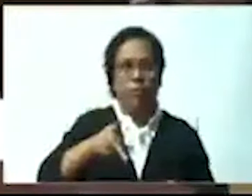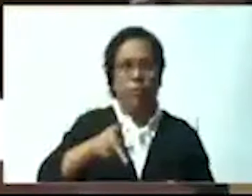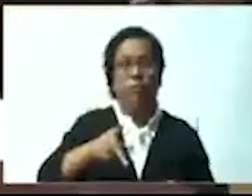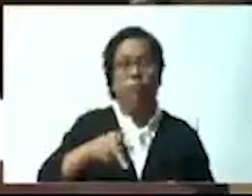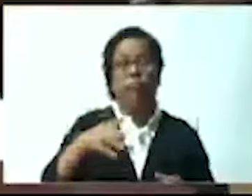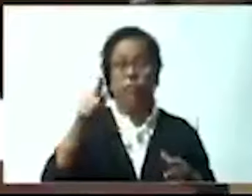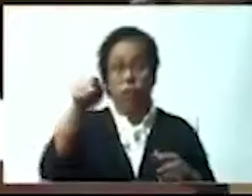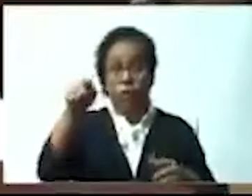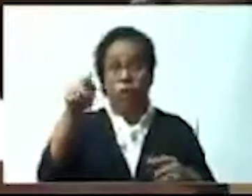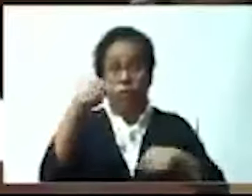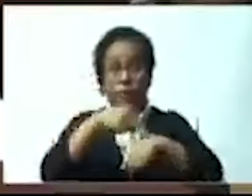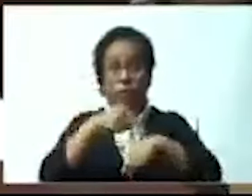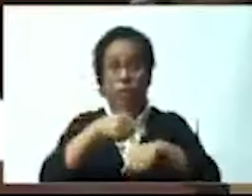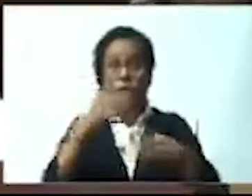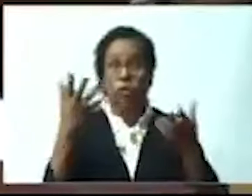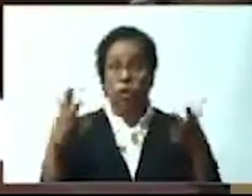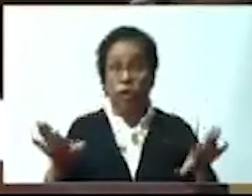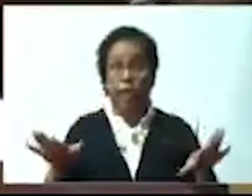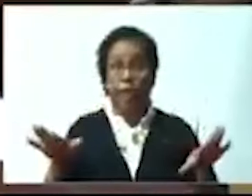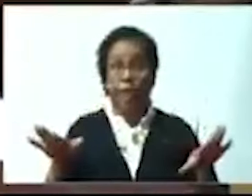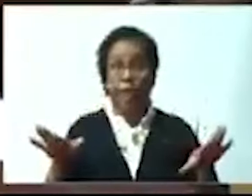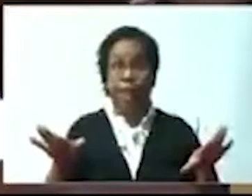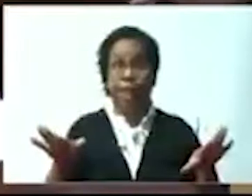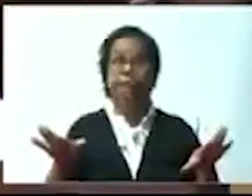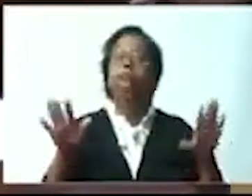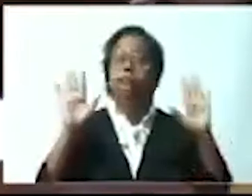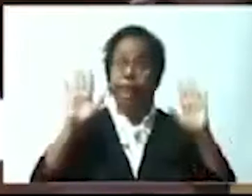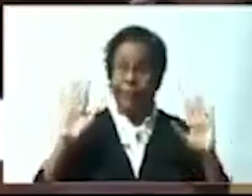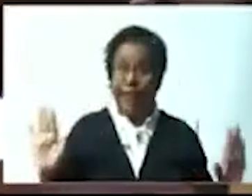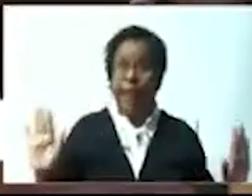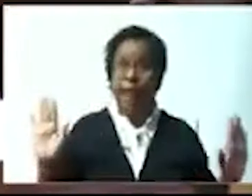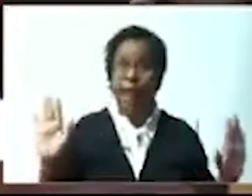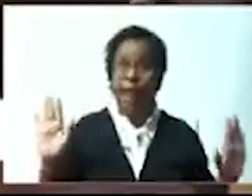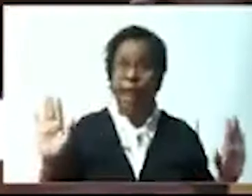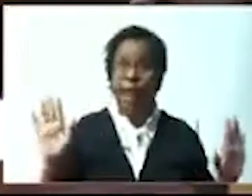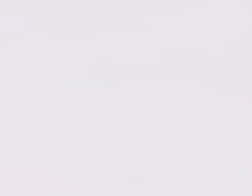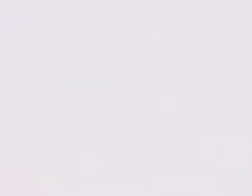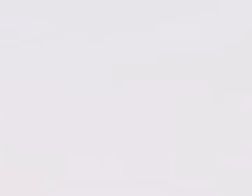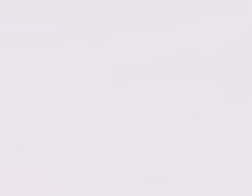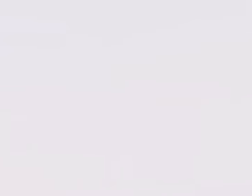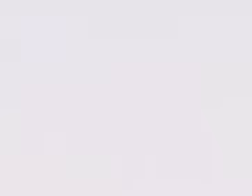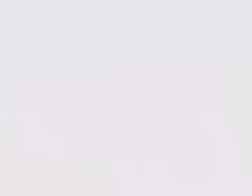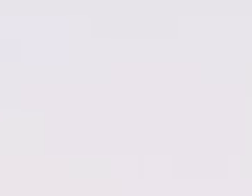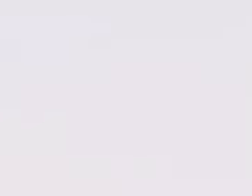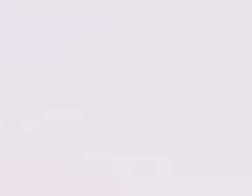usted terminó su gracias, turno presidente. Y yo, líder, tengo que quitarle la palabra.